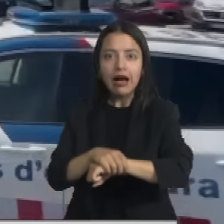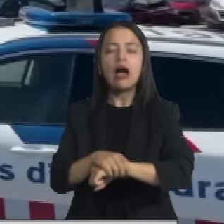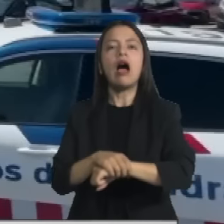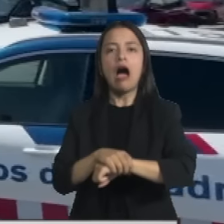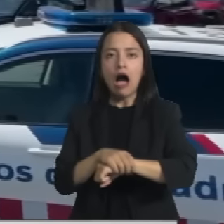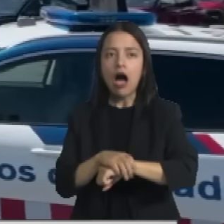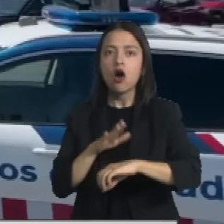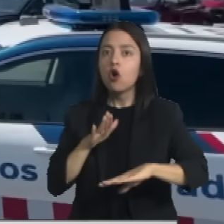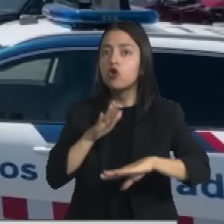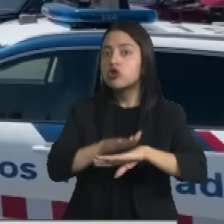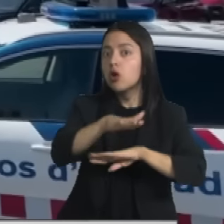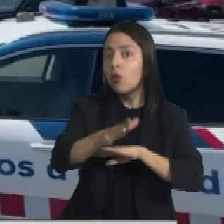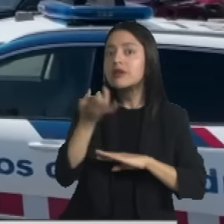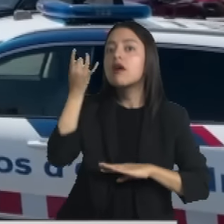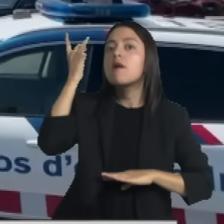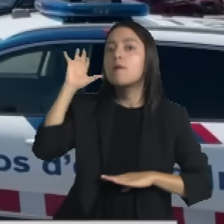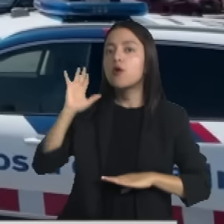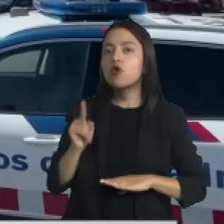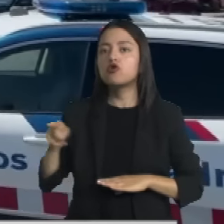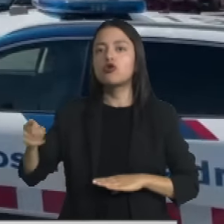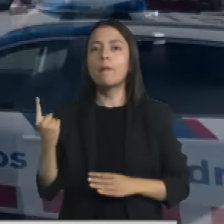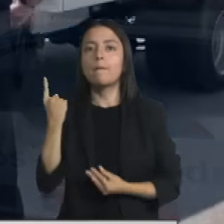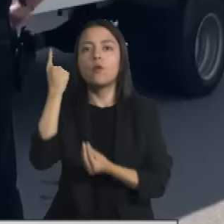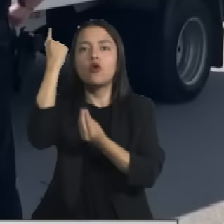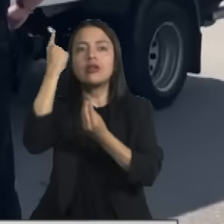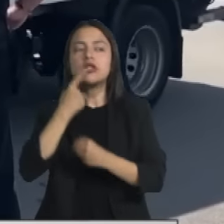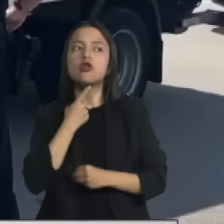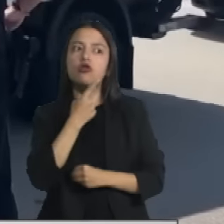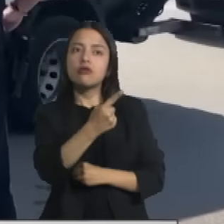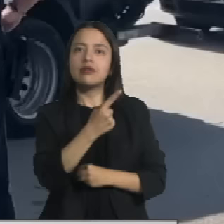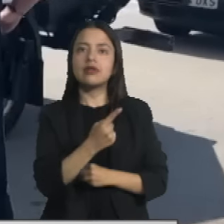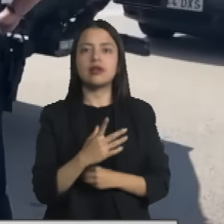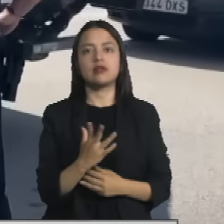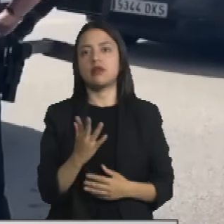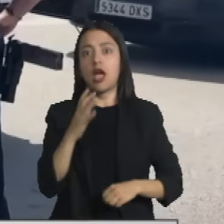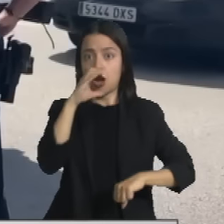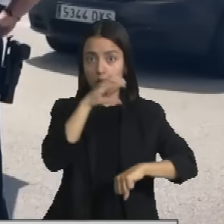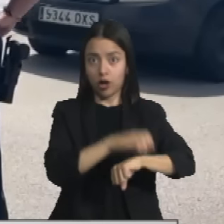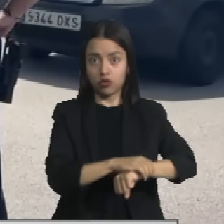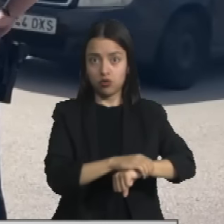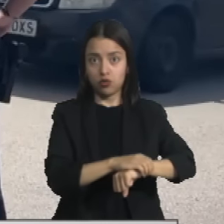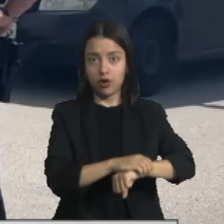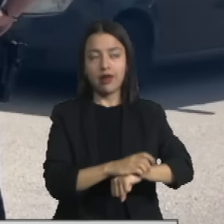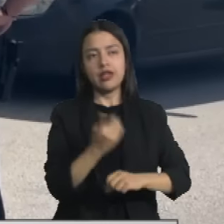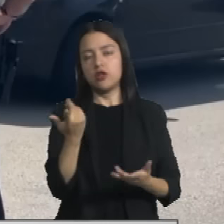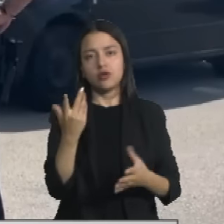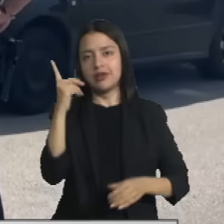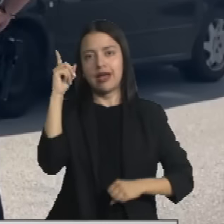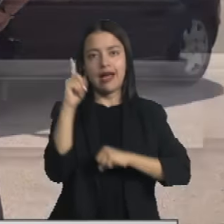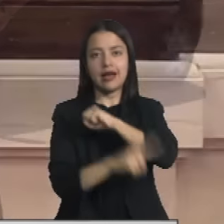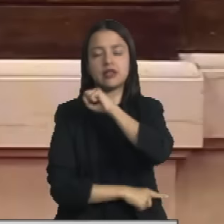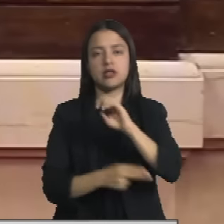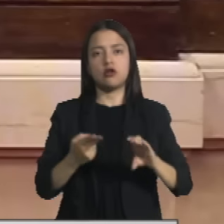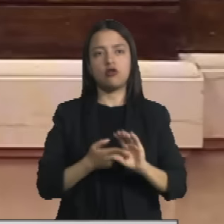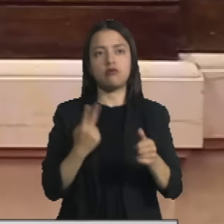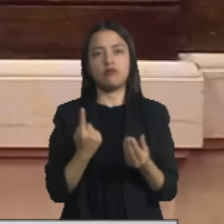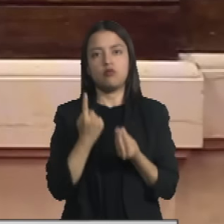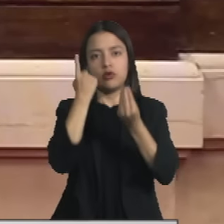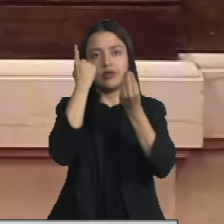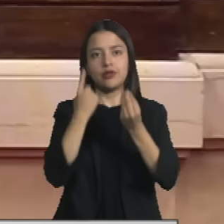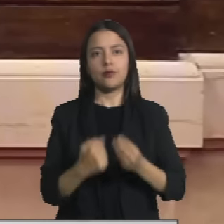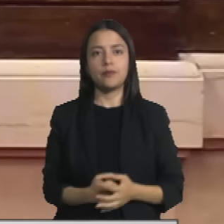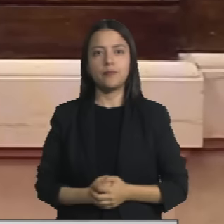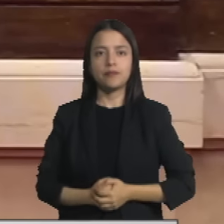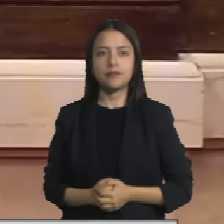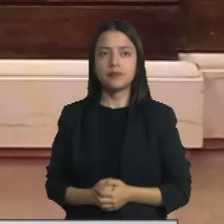político Junts se anunció que se solicitará la suspensión del pleno de investidura del electo presidente de la Generalitat, Salvador Illa, ya que